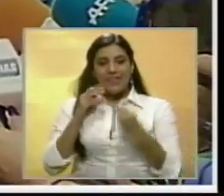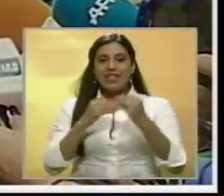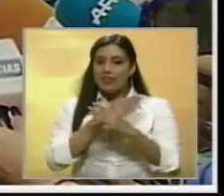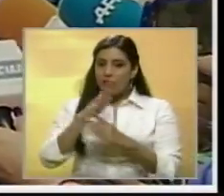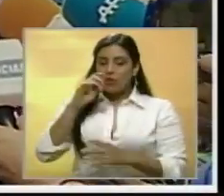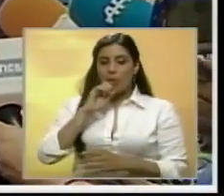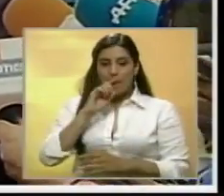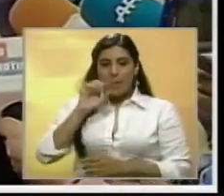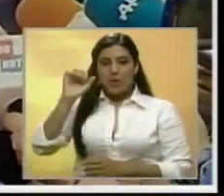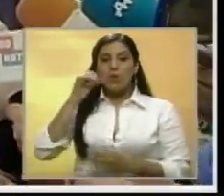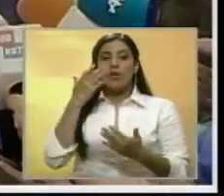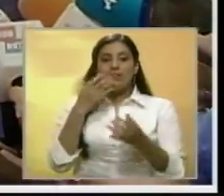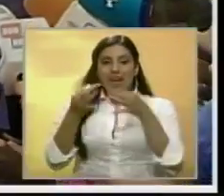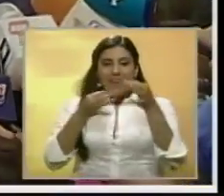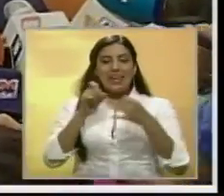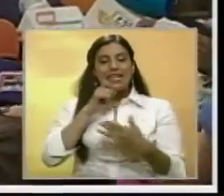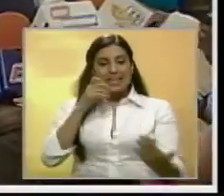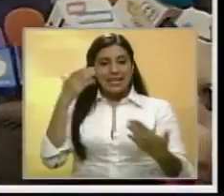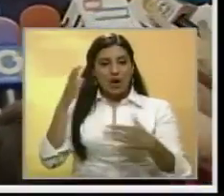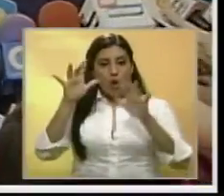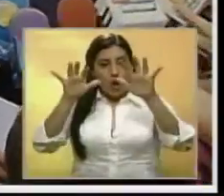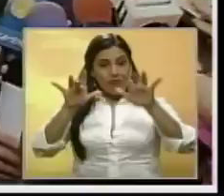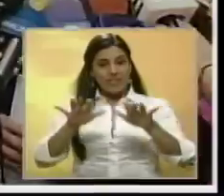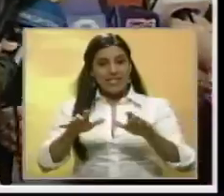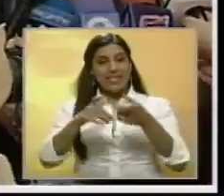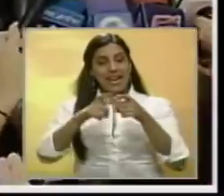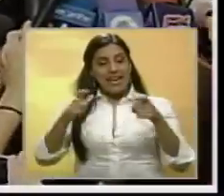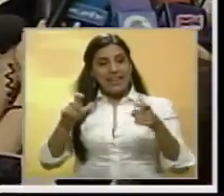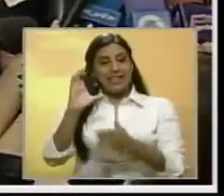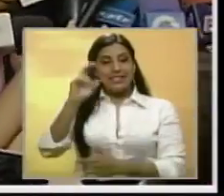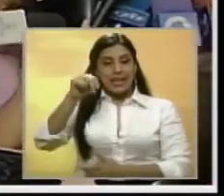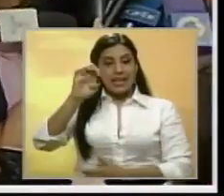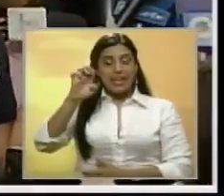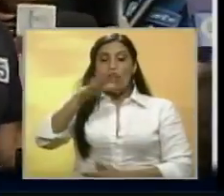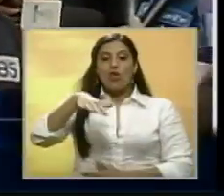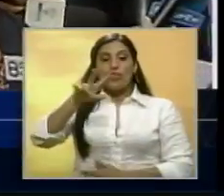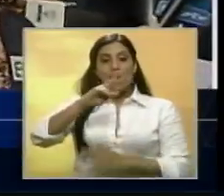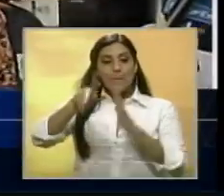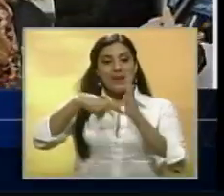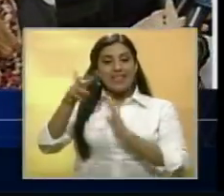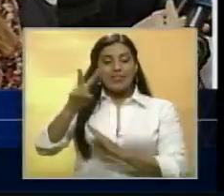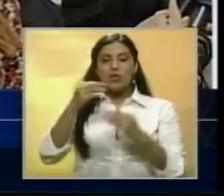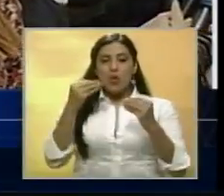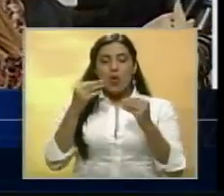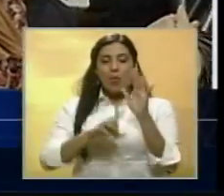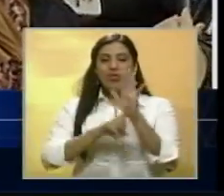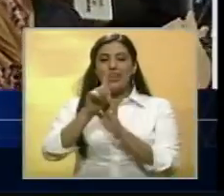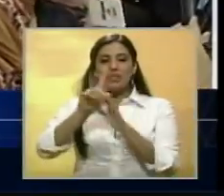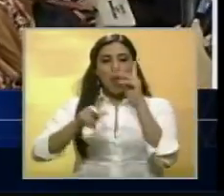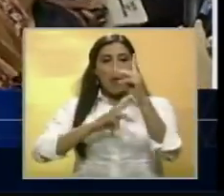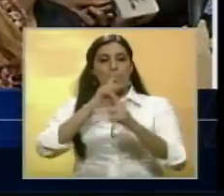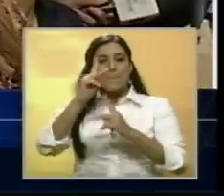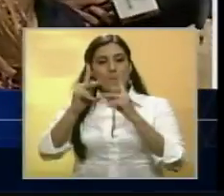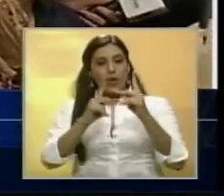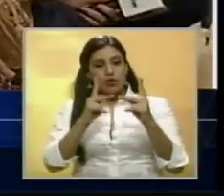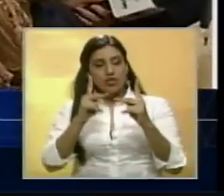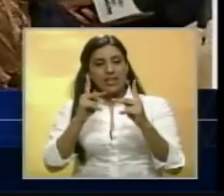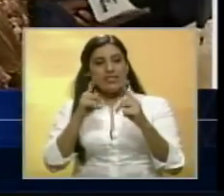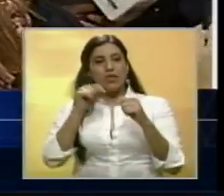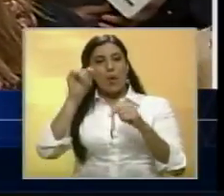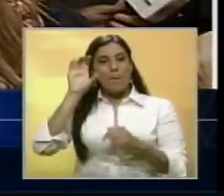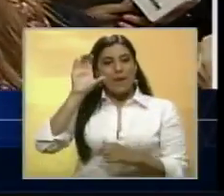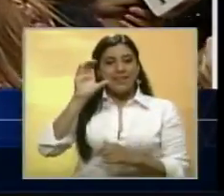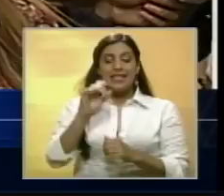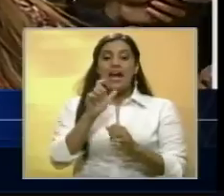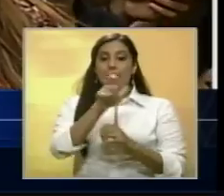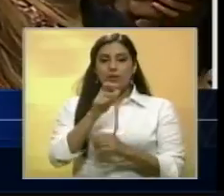fueron parte de las declaraciones que ofrece a esta hora aquí en la oficina regional del CNE en Plaza Venezuela sobre cómo se desarrolla el proceso en el país.